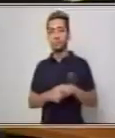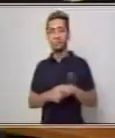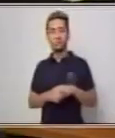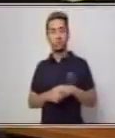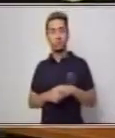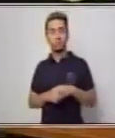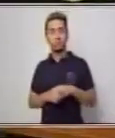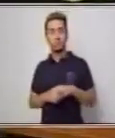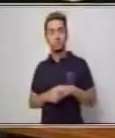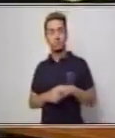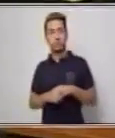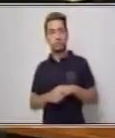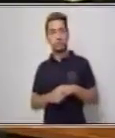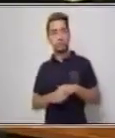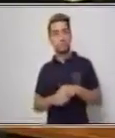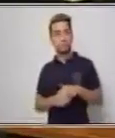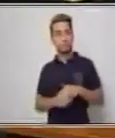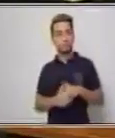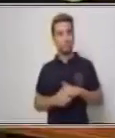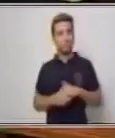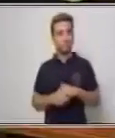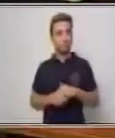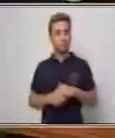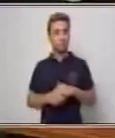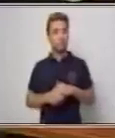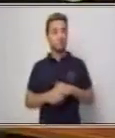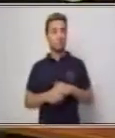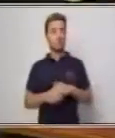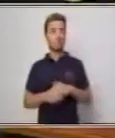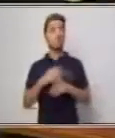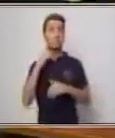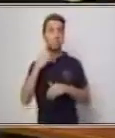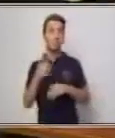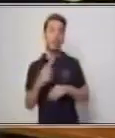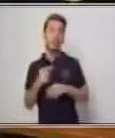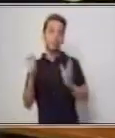Vamos a colocarlo por acá. Divisores de 3.